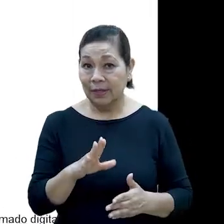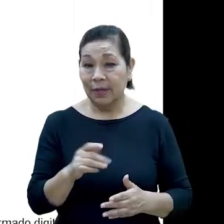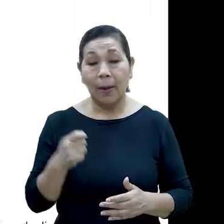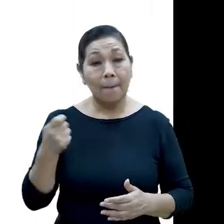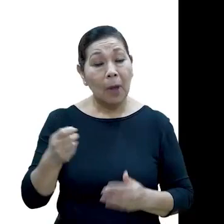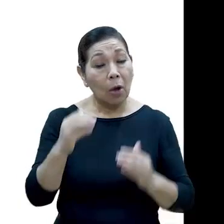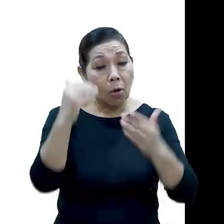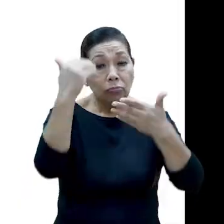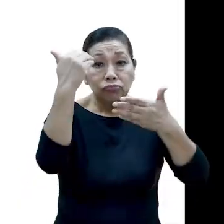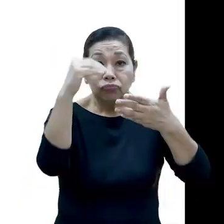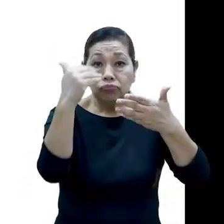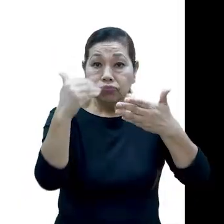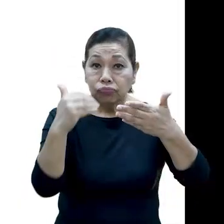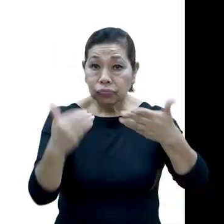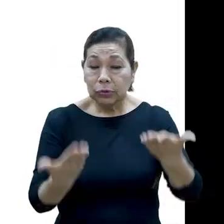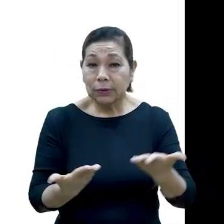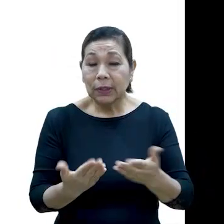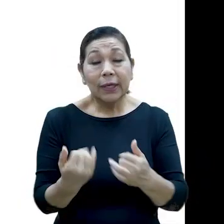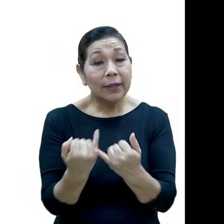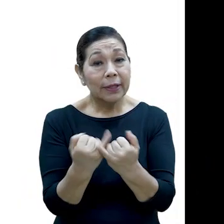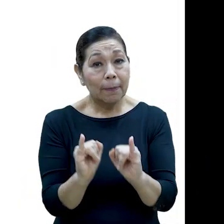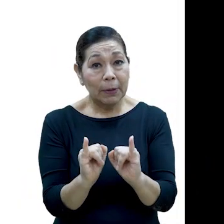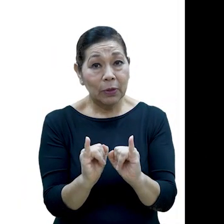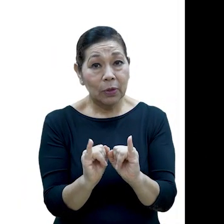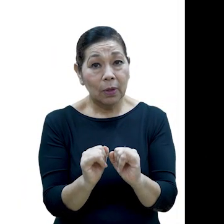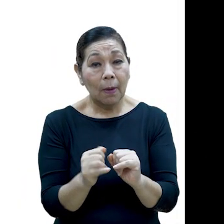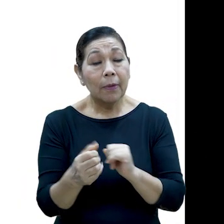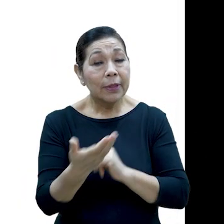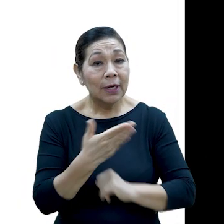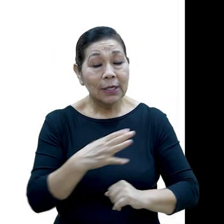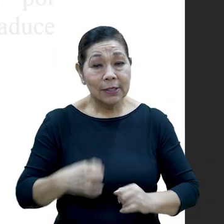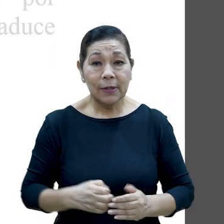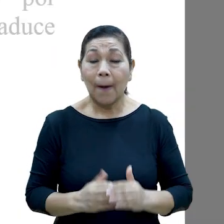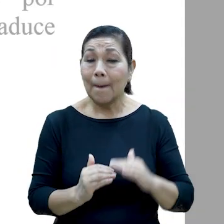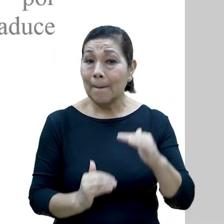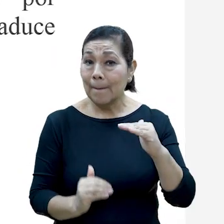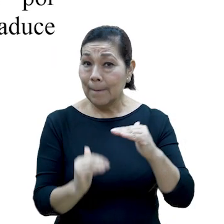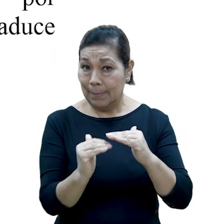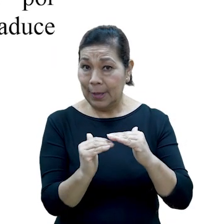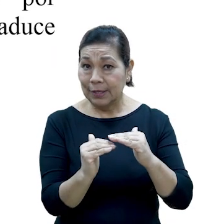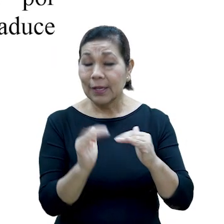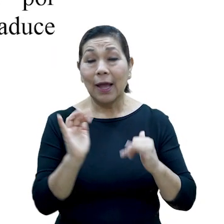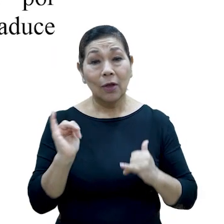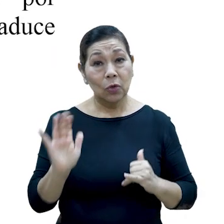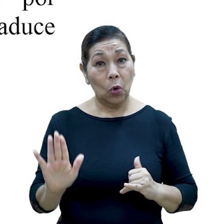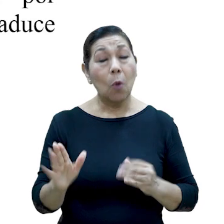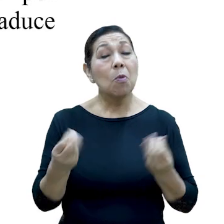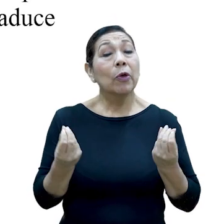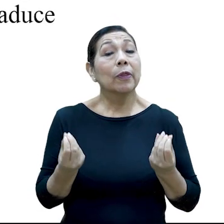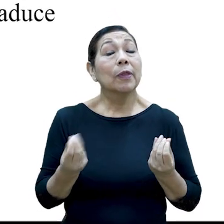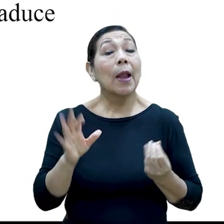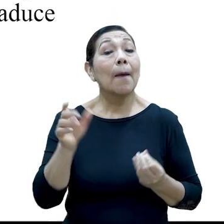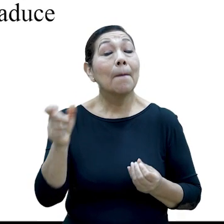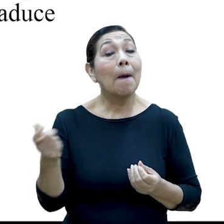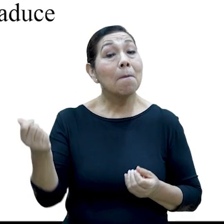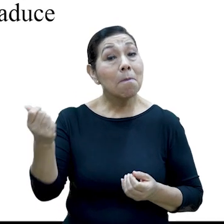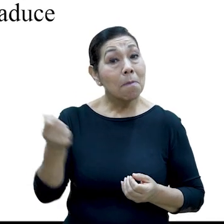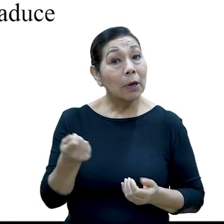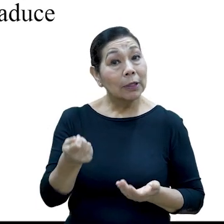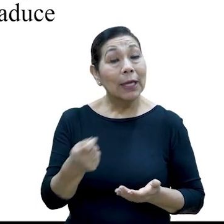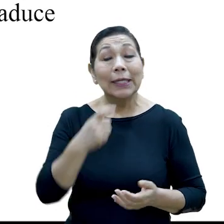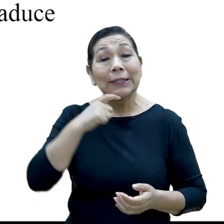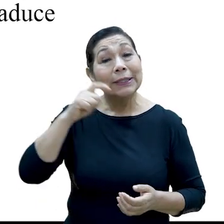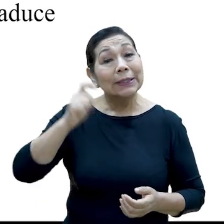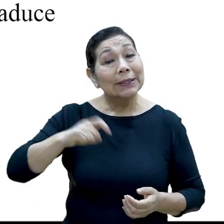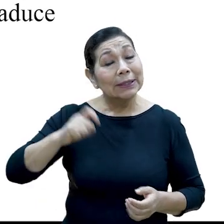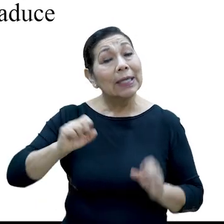Sistema Nacional de Clasificación de Cargos en dependencias del sector público. La mayoría estableció que, en consideración del apercibimiento y